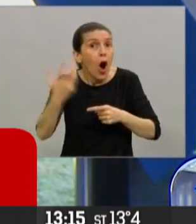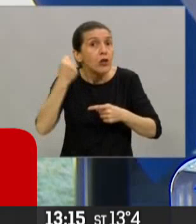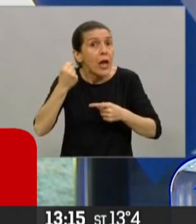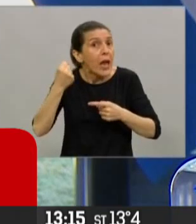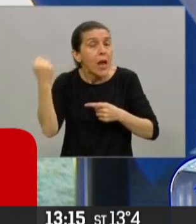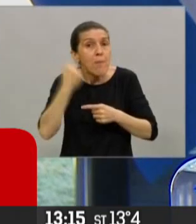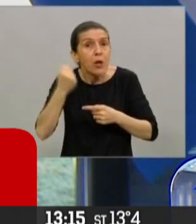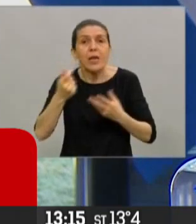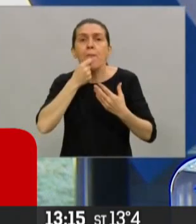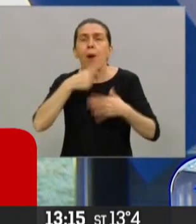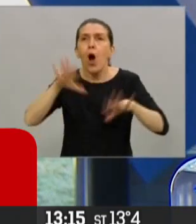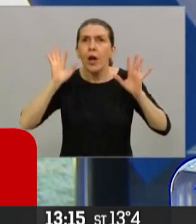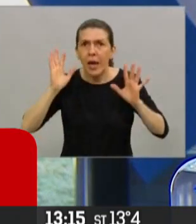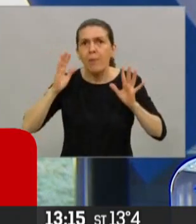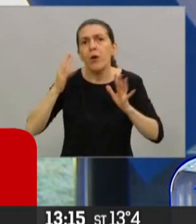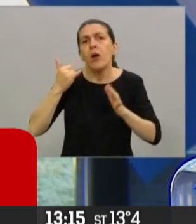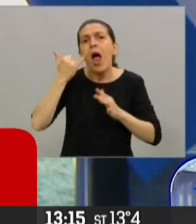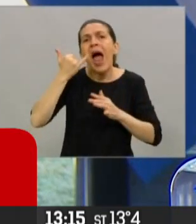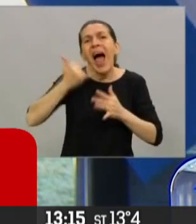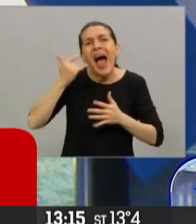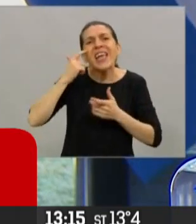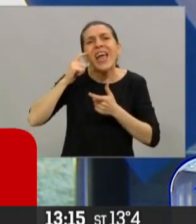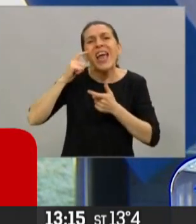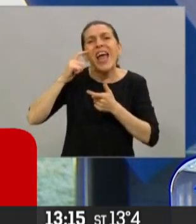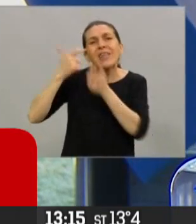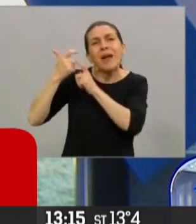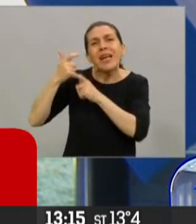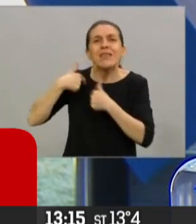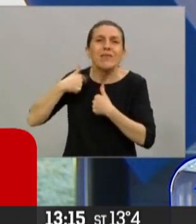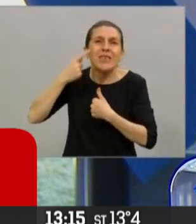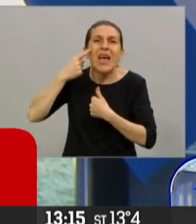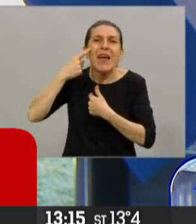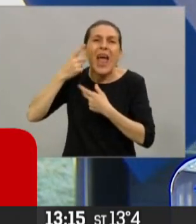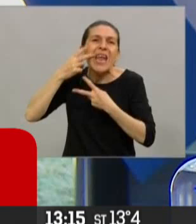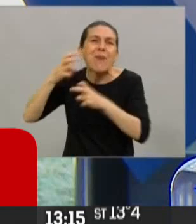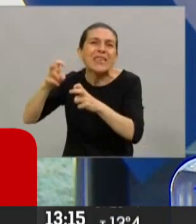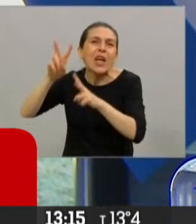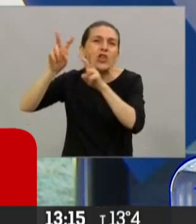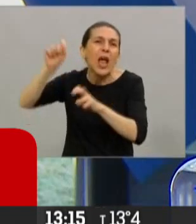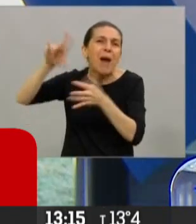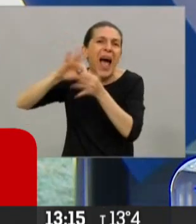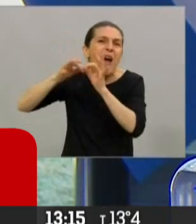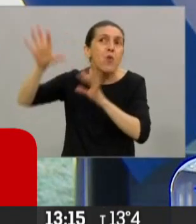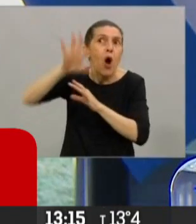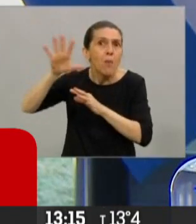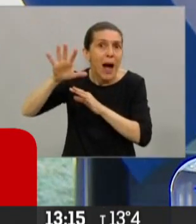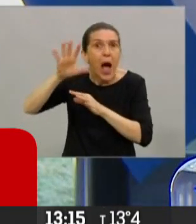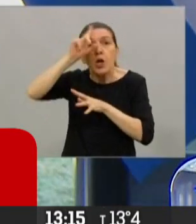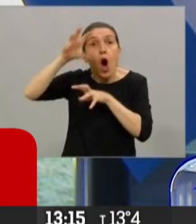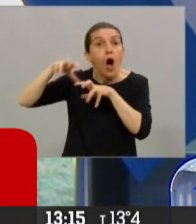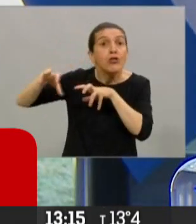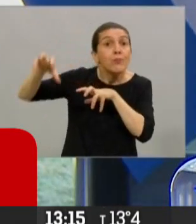ejemplo, si uno tiene algunas experiencias que se han dado en Europa, uno se da cuenta que cuando el sistema de